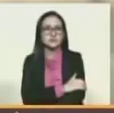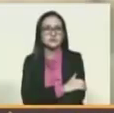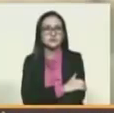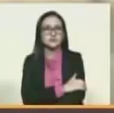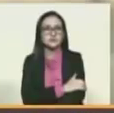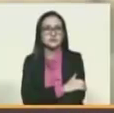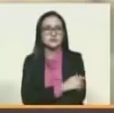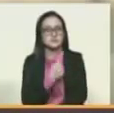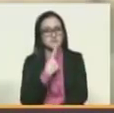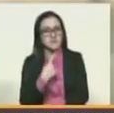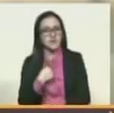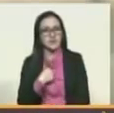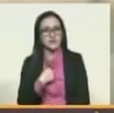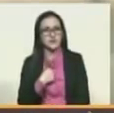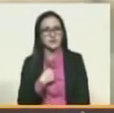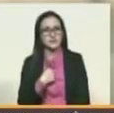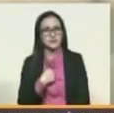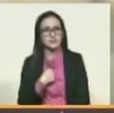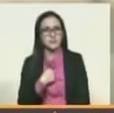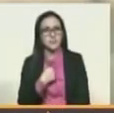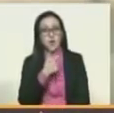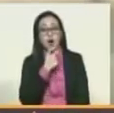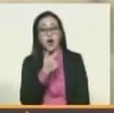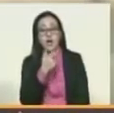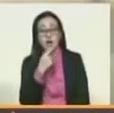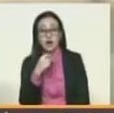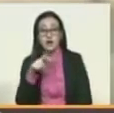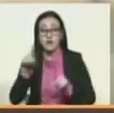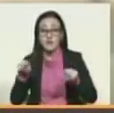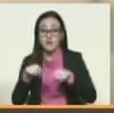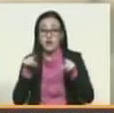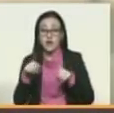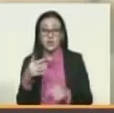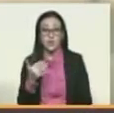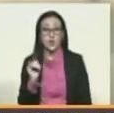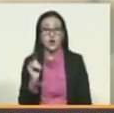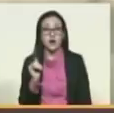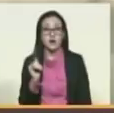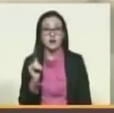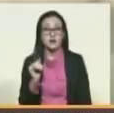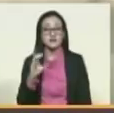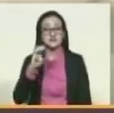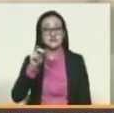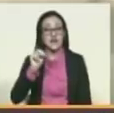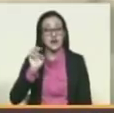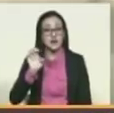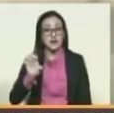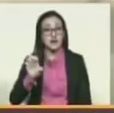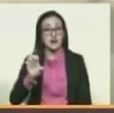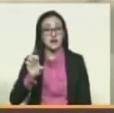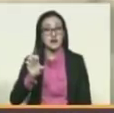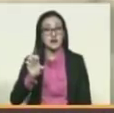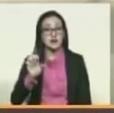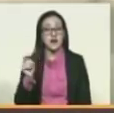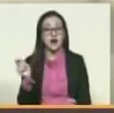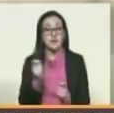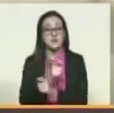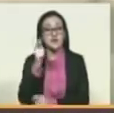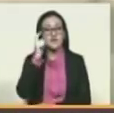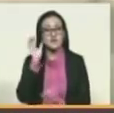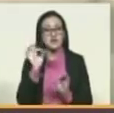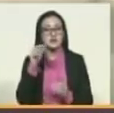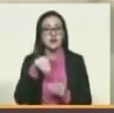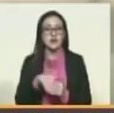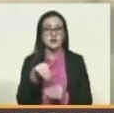él me dijo, y lo tengo grabado, que si el Consejo Nacional Electoral cambiara la fecha de elección